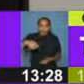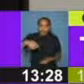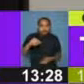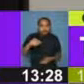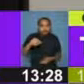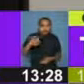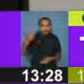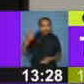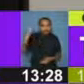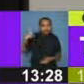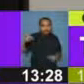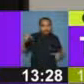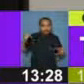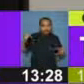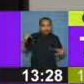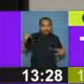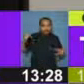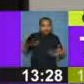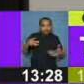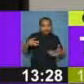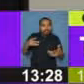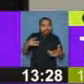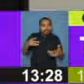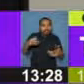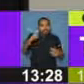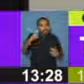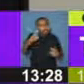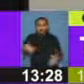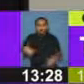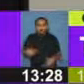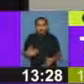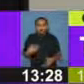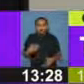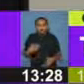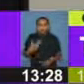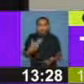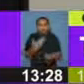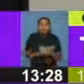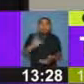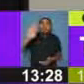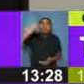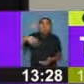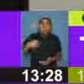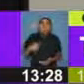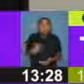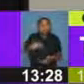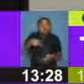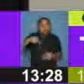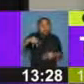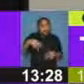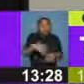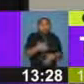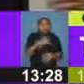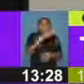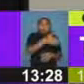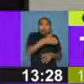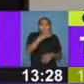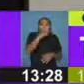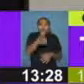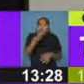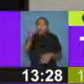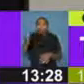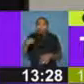que no conocen obviamente yo les pediría que se vengan a caminar un poquito vayan a ver la la quebrada acá